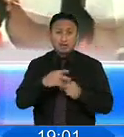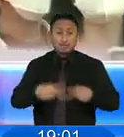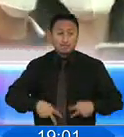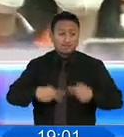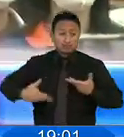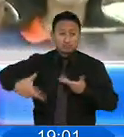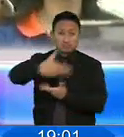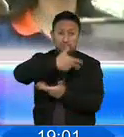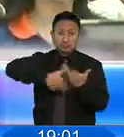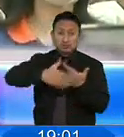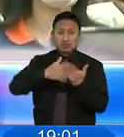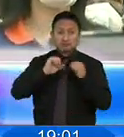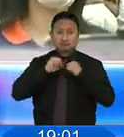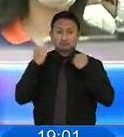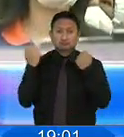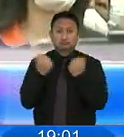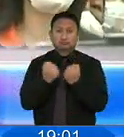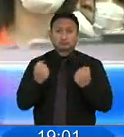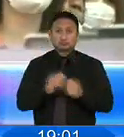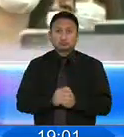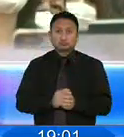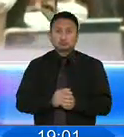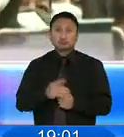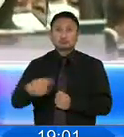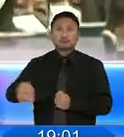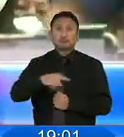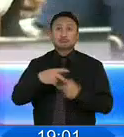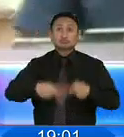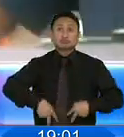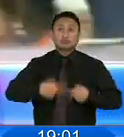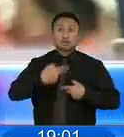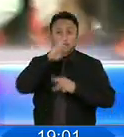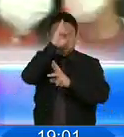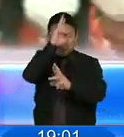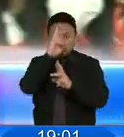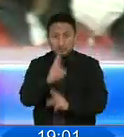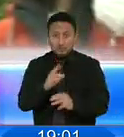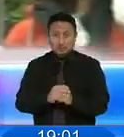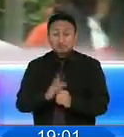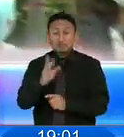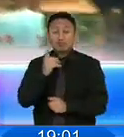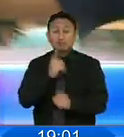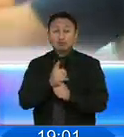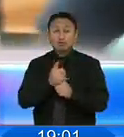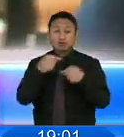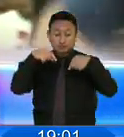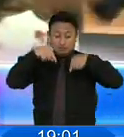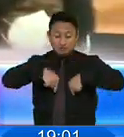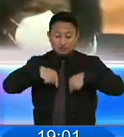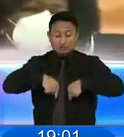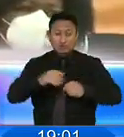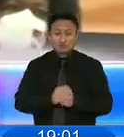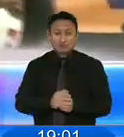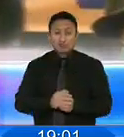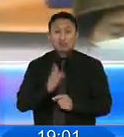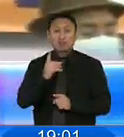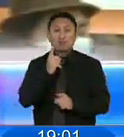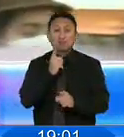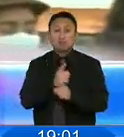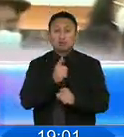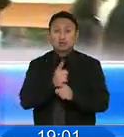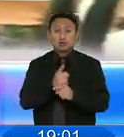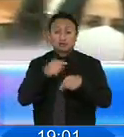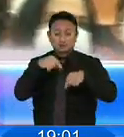en sociedad, por la vida, por la dignidad. Por eso estamos aquí y por eso vamos